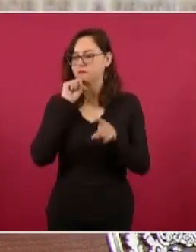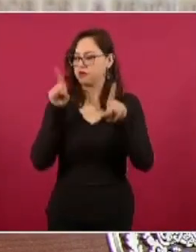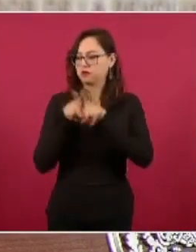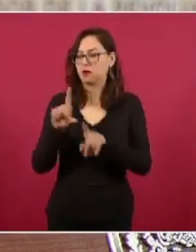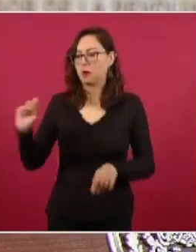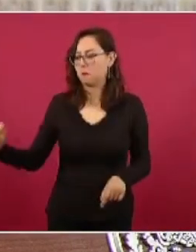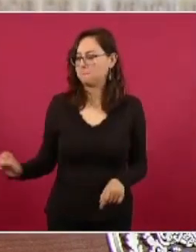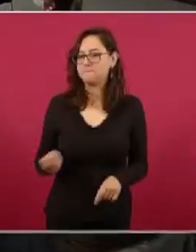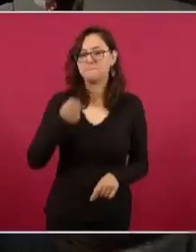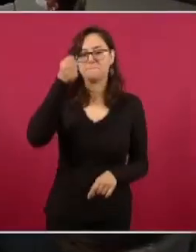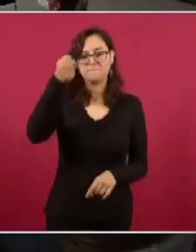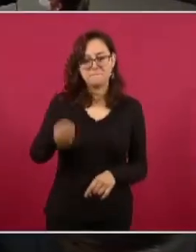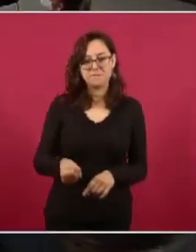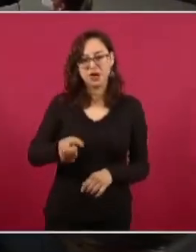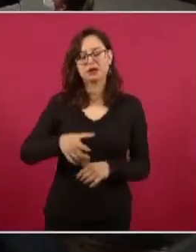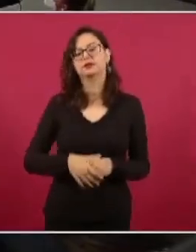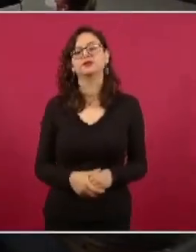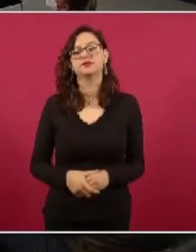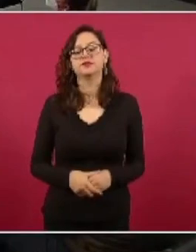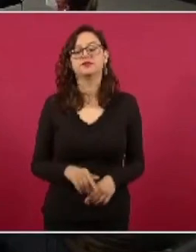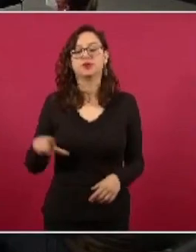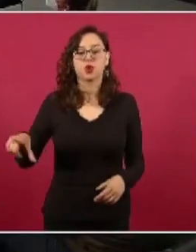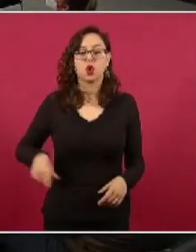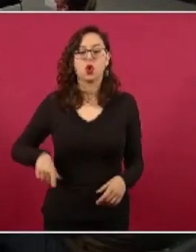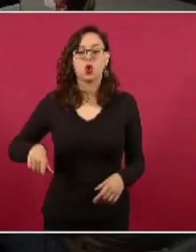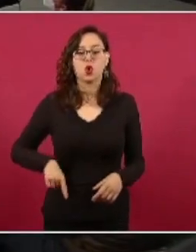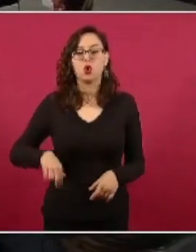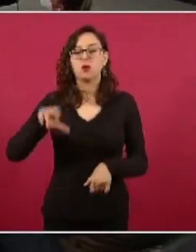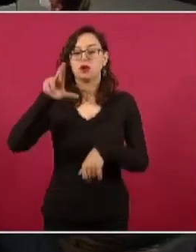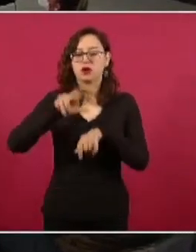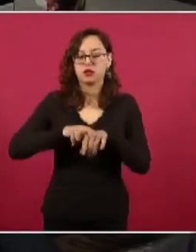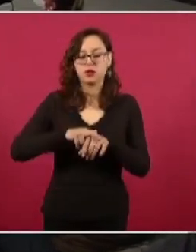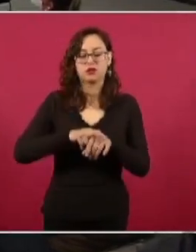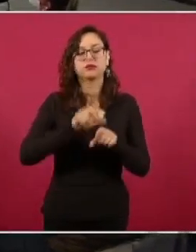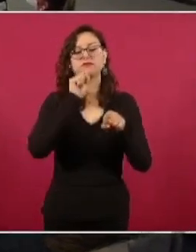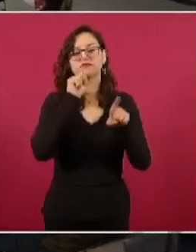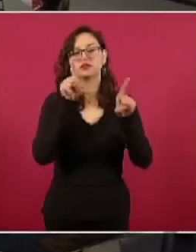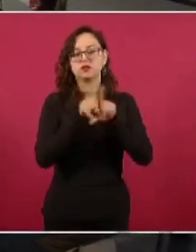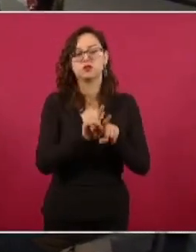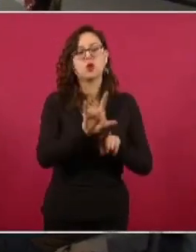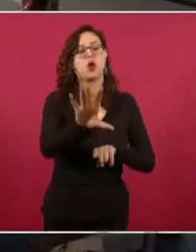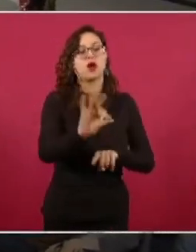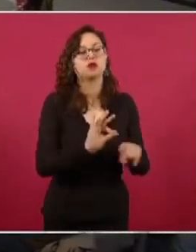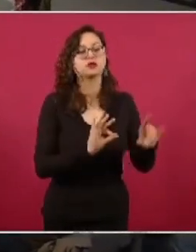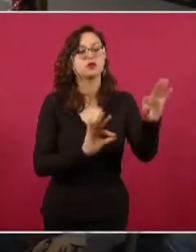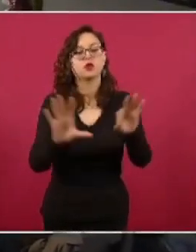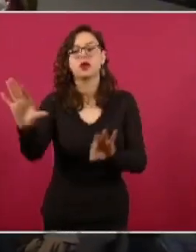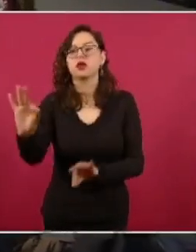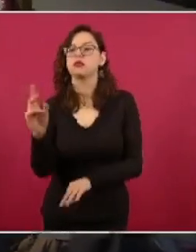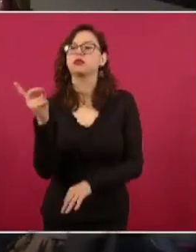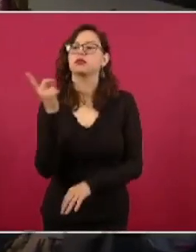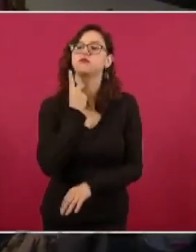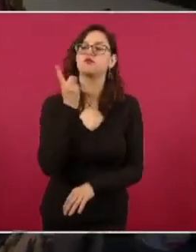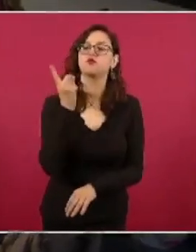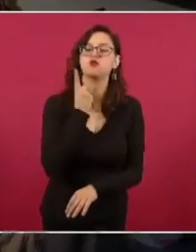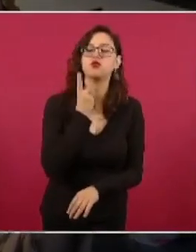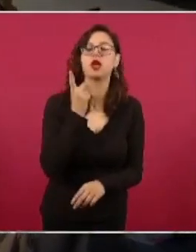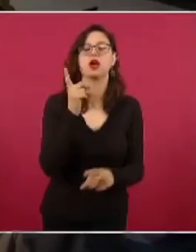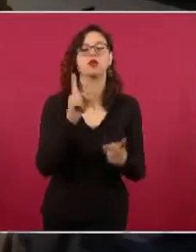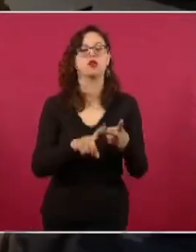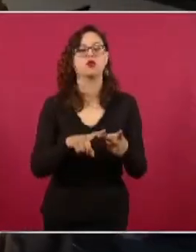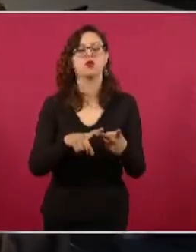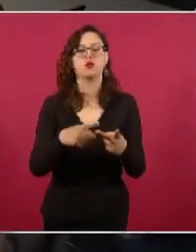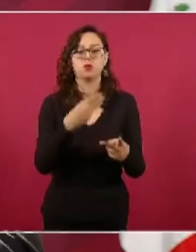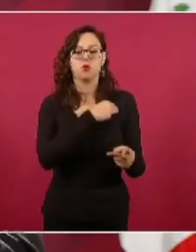mismo con presidentes municipales, con diputados locales y con el